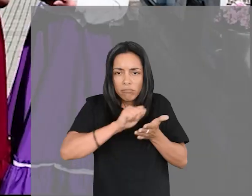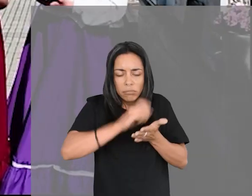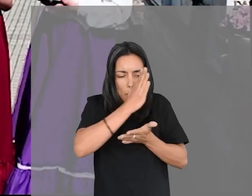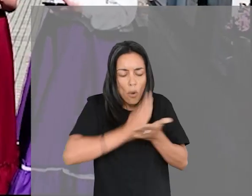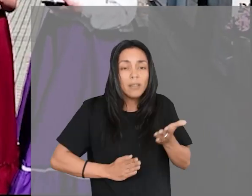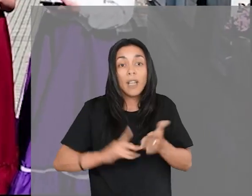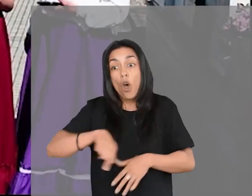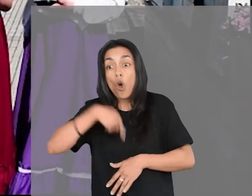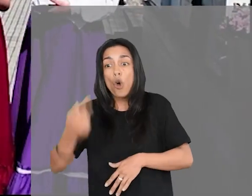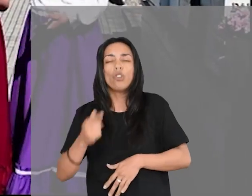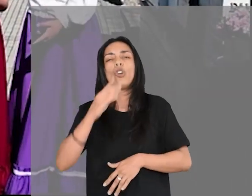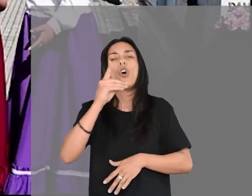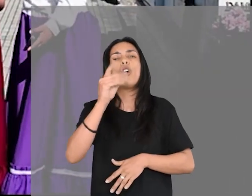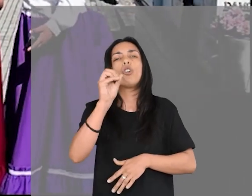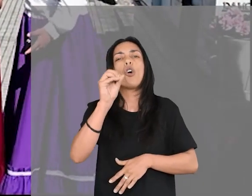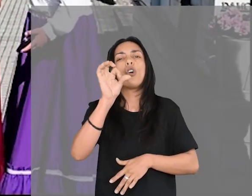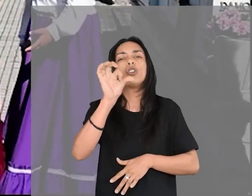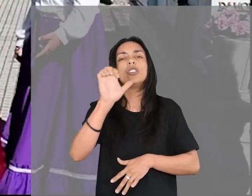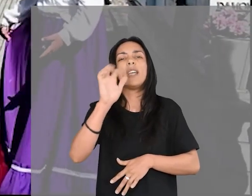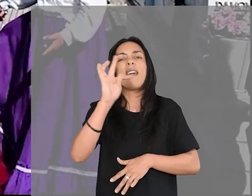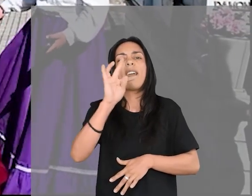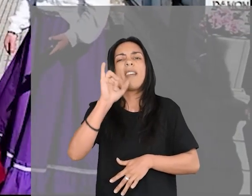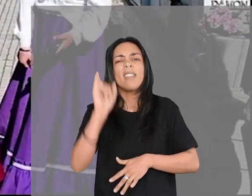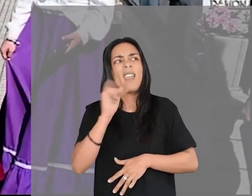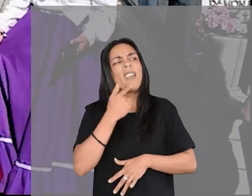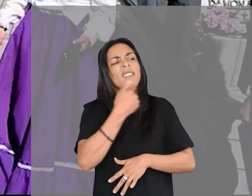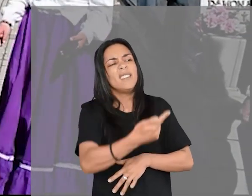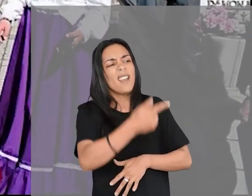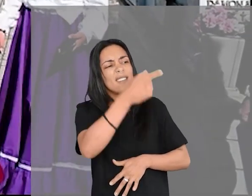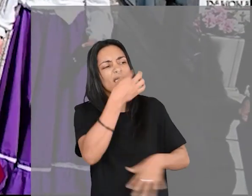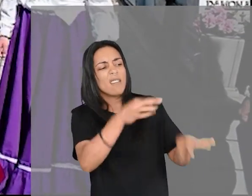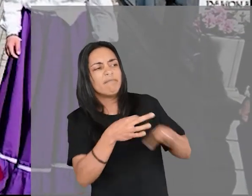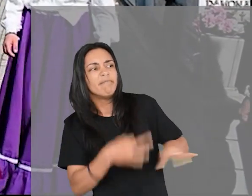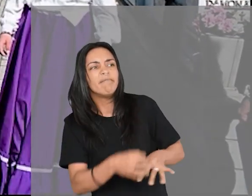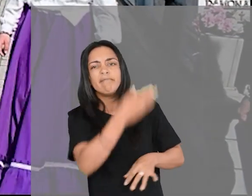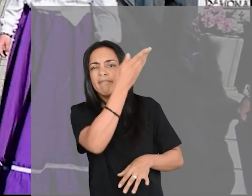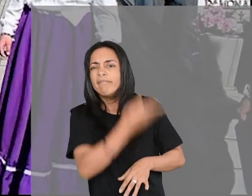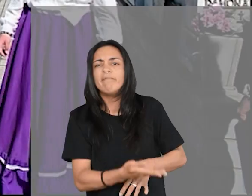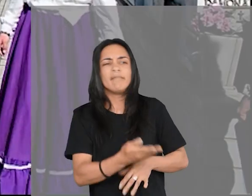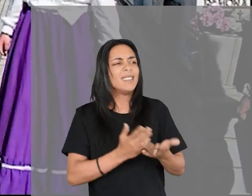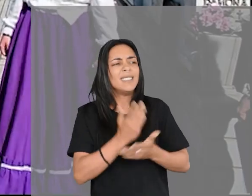la poesía. El académico Santiago Dossetti la describió como fogosa, temperamental,